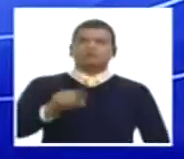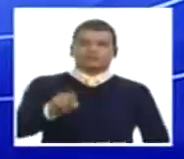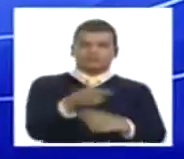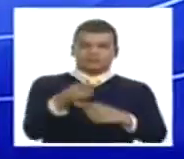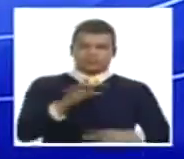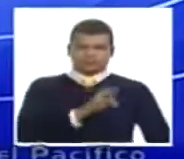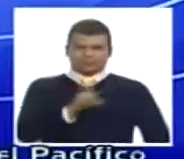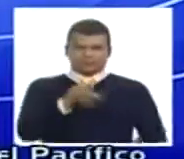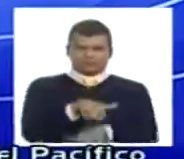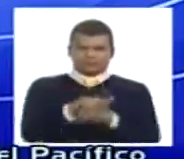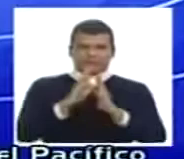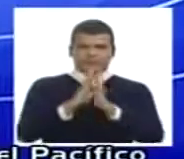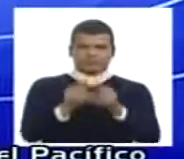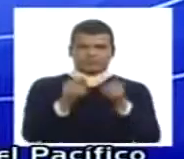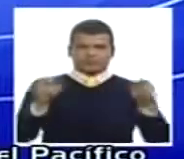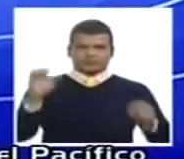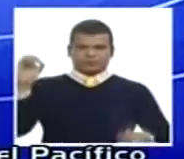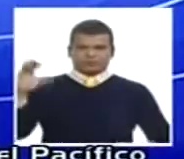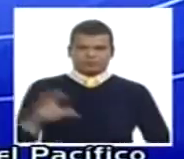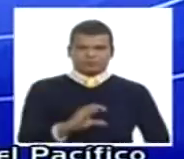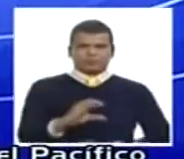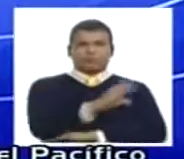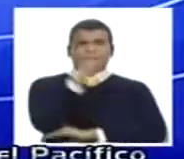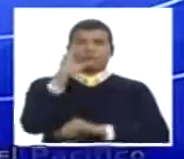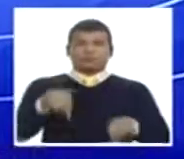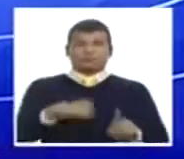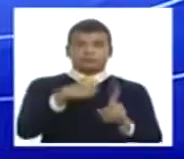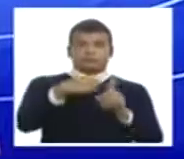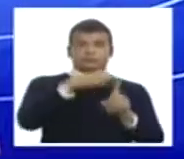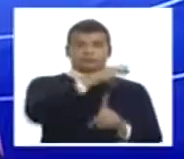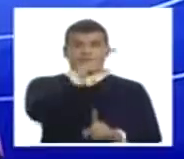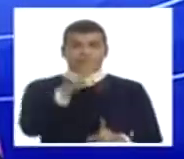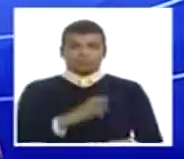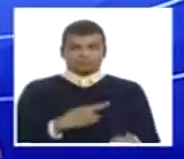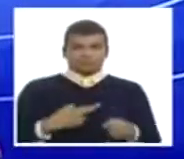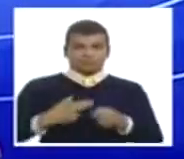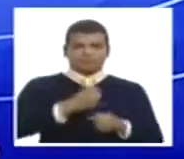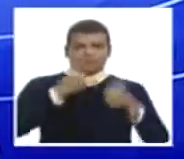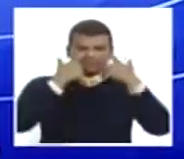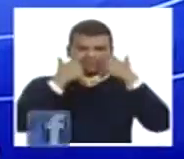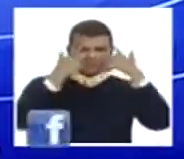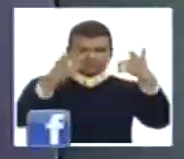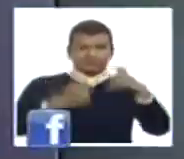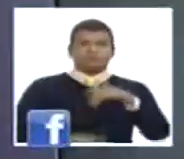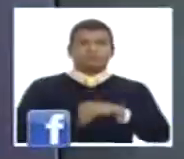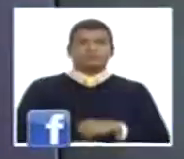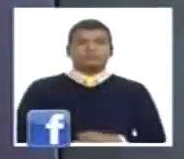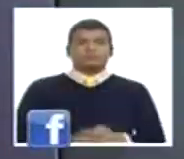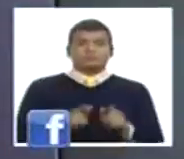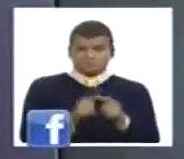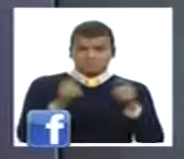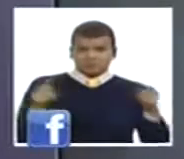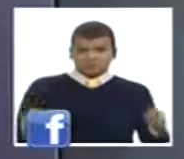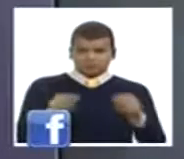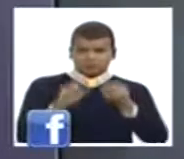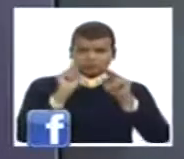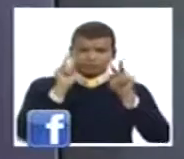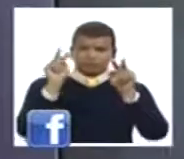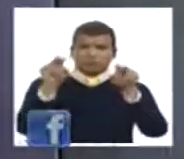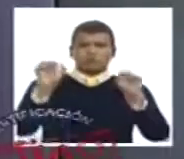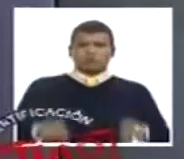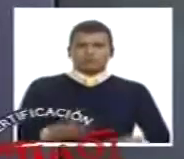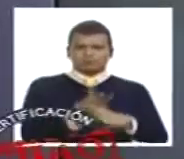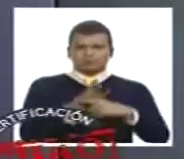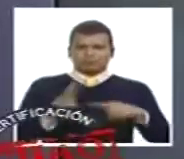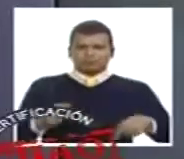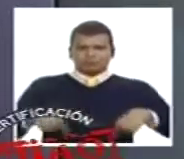el próximo sábado a la 1 de la tarde con toda la información del occidente colombiano aquí en Más Pacífico, donde la región es noticia. Esta y otras emisiones ustedes las pueden encontrar